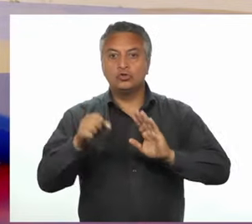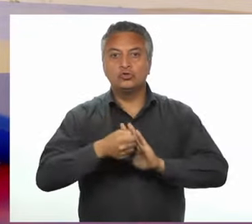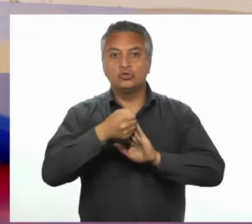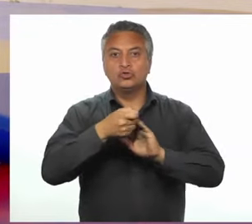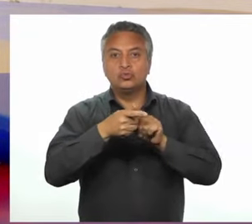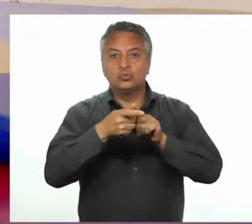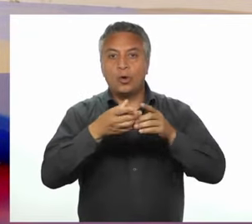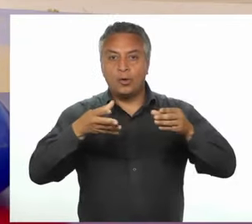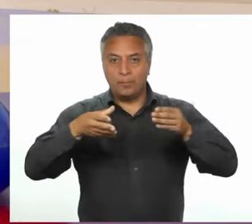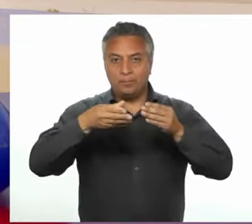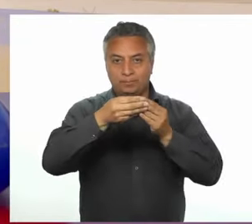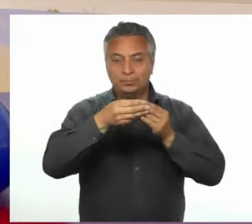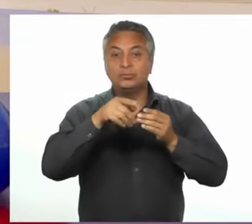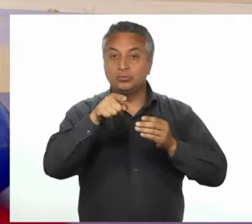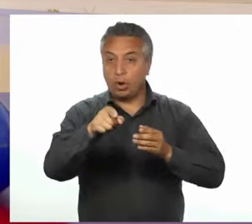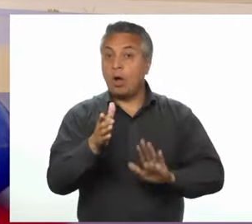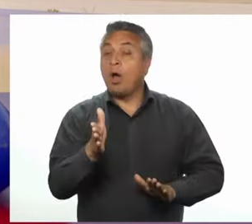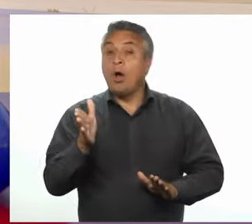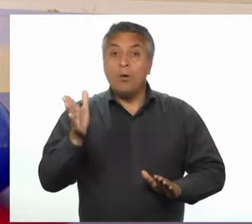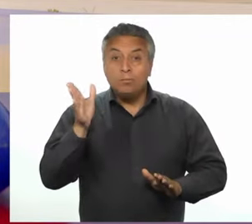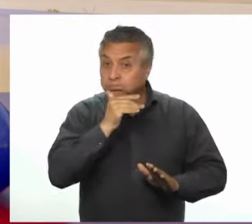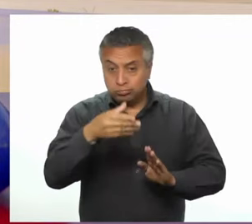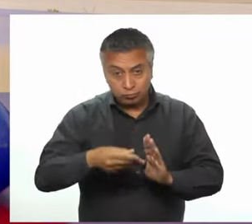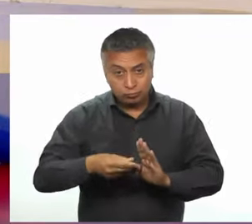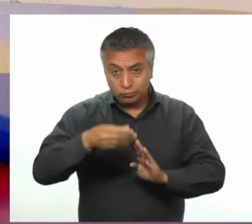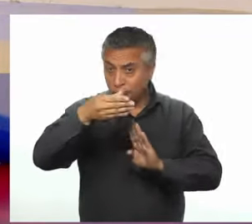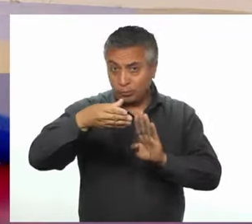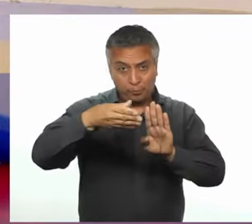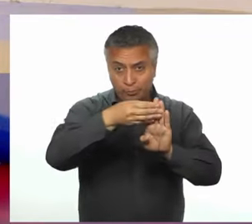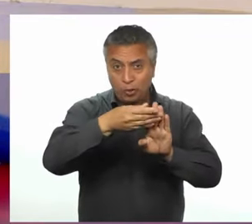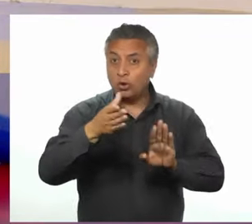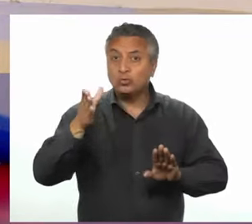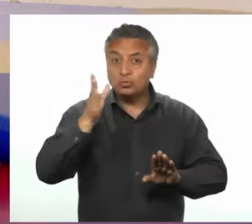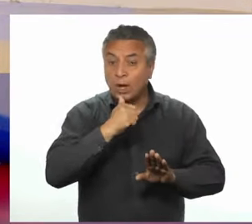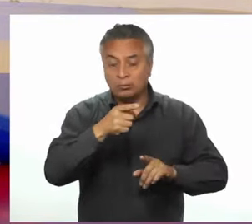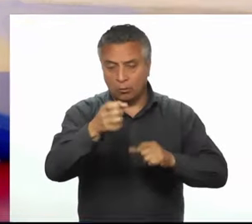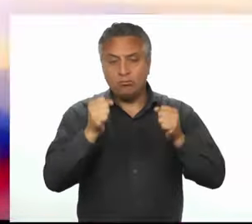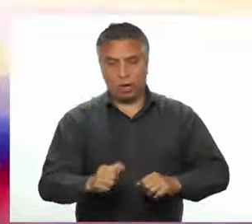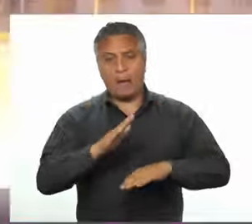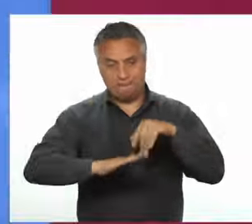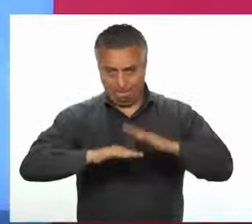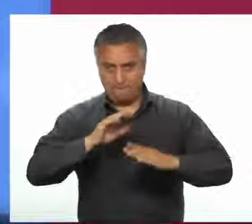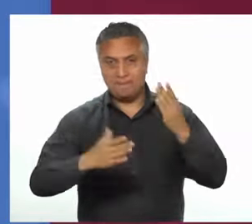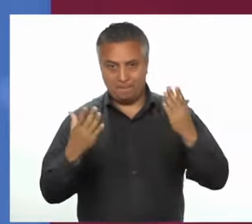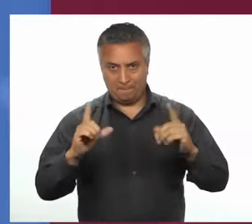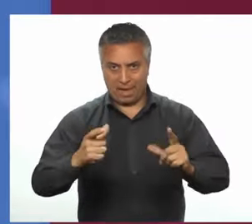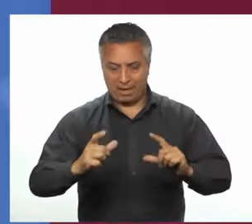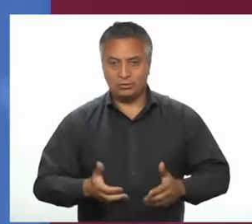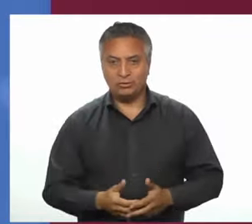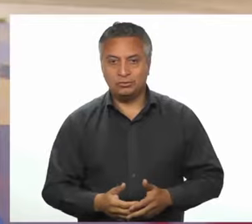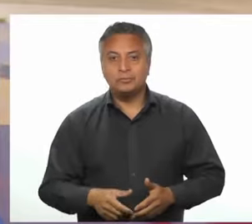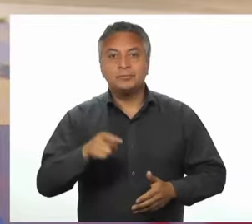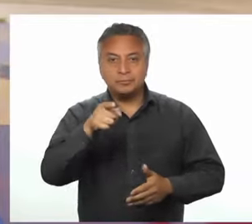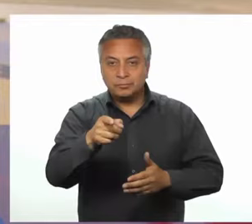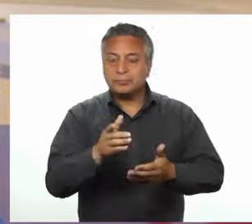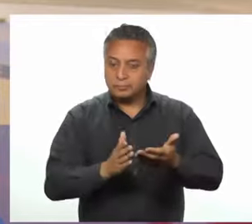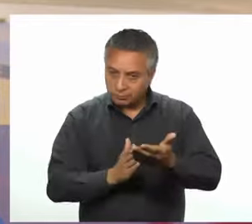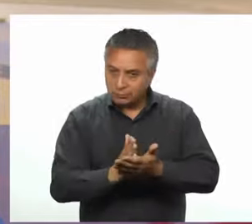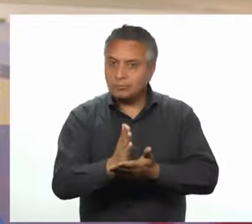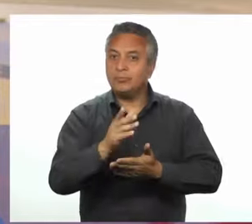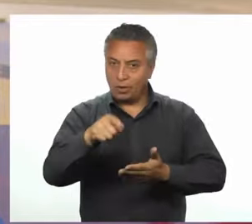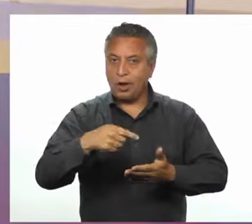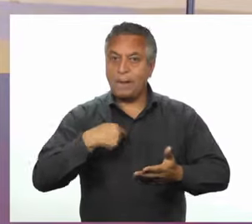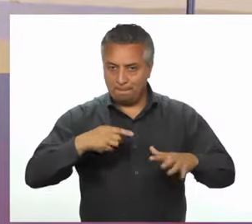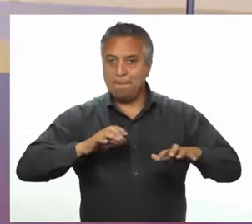soporte para afirmar tu CD. En caso de que no cuentes con uno, puedes usar tus manos. Para comenzar, debemos preparar